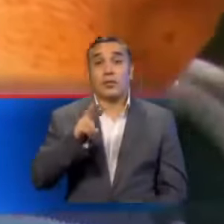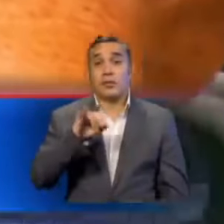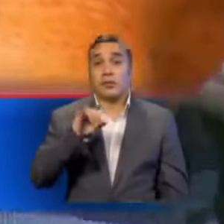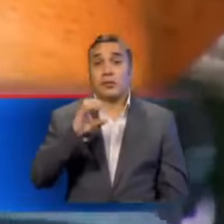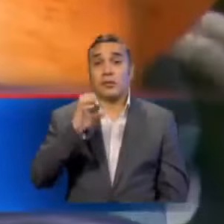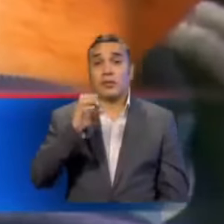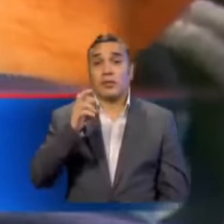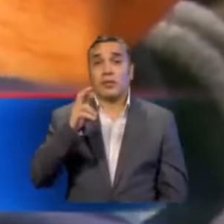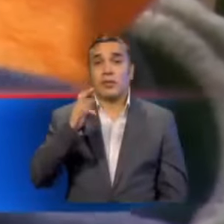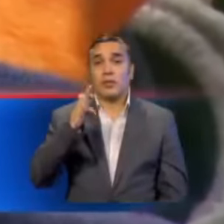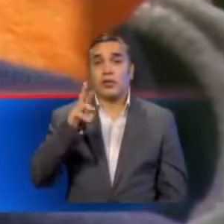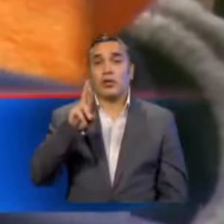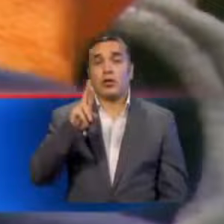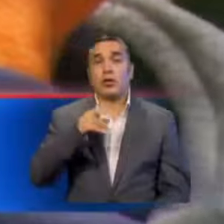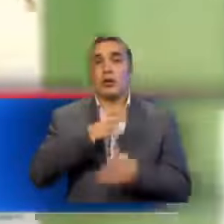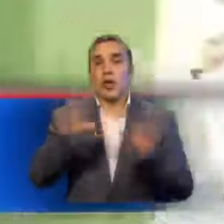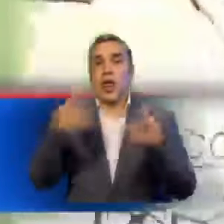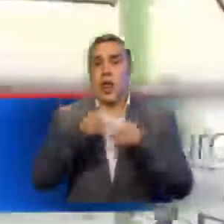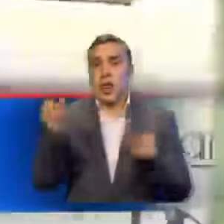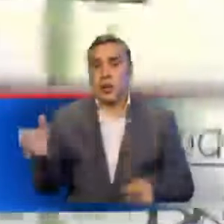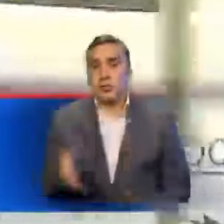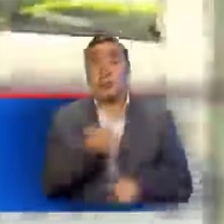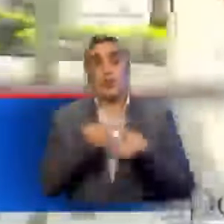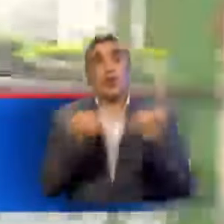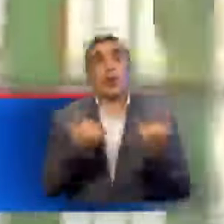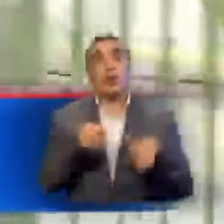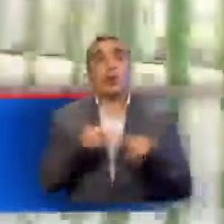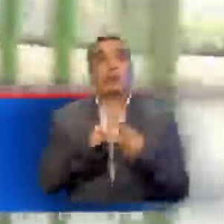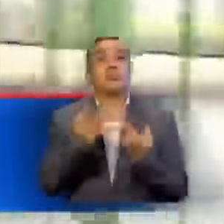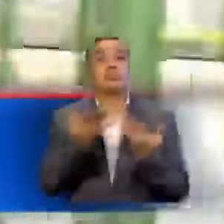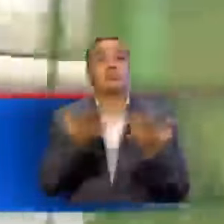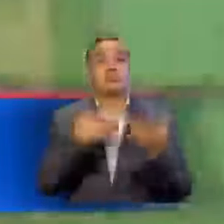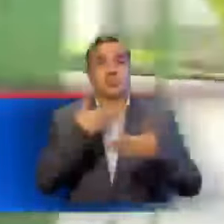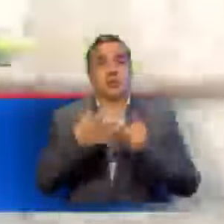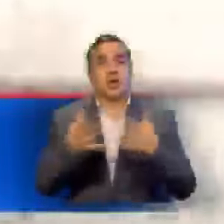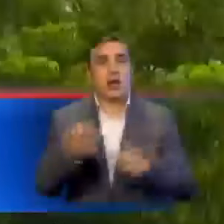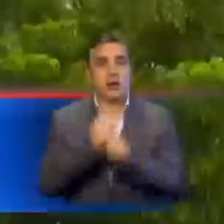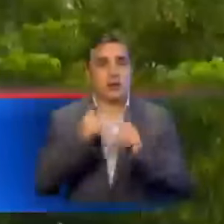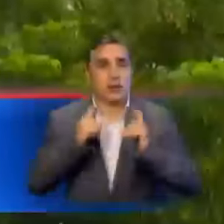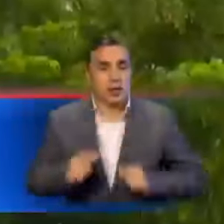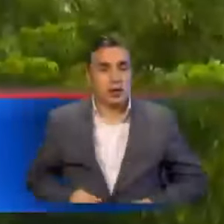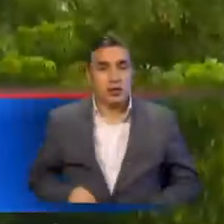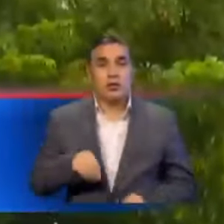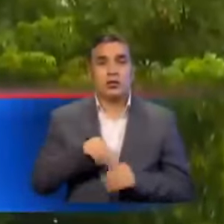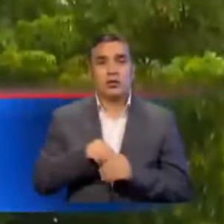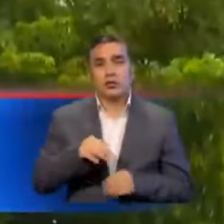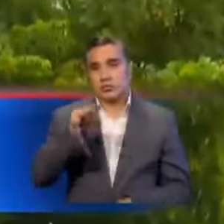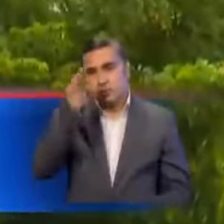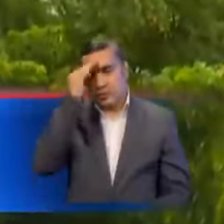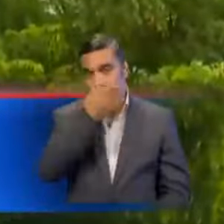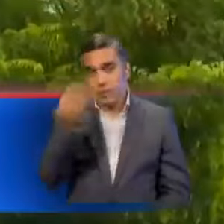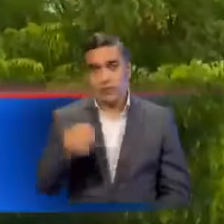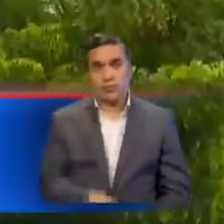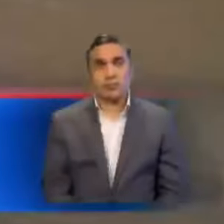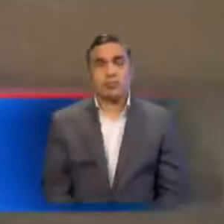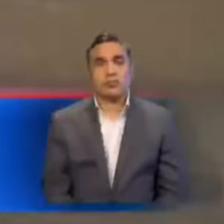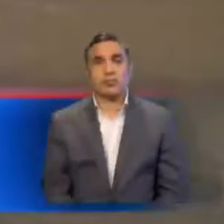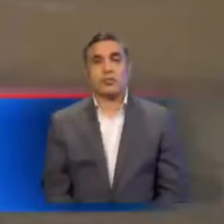Lorenzo Torres le han dado la alta médica y ahora comienza su proceso de recuperación en esta casa de salud, el Hospital